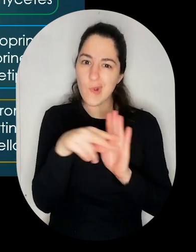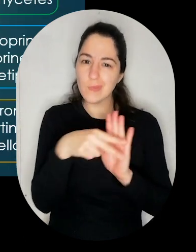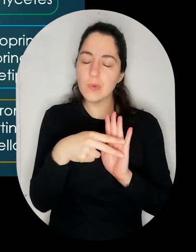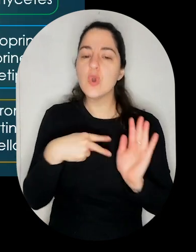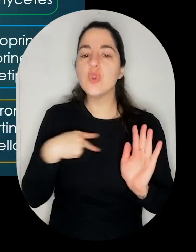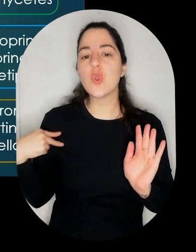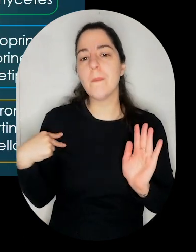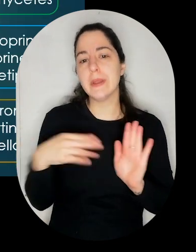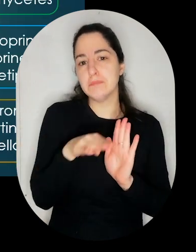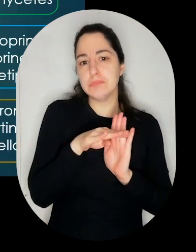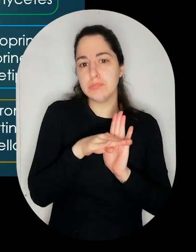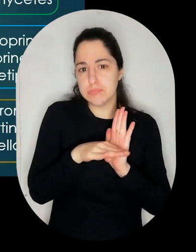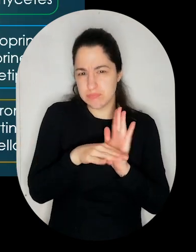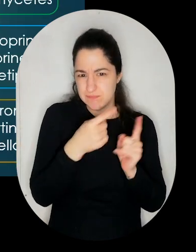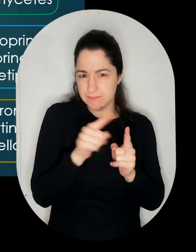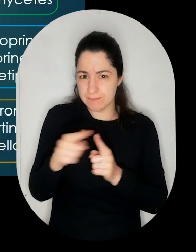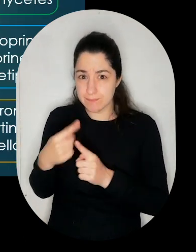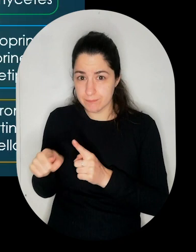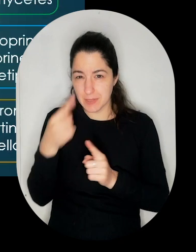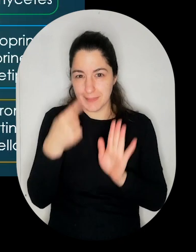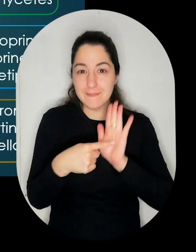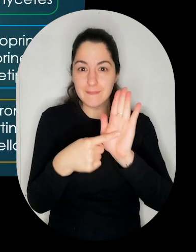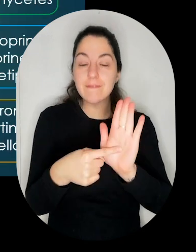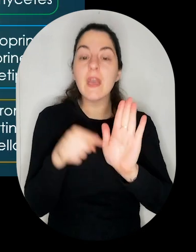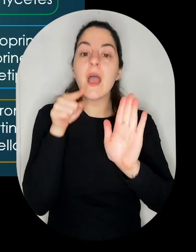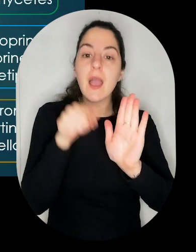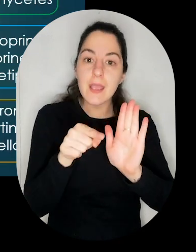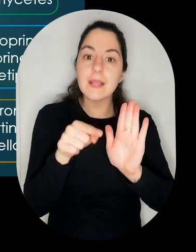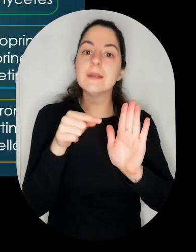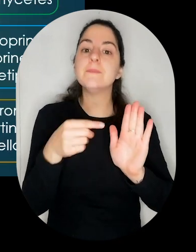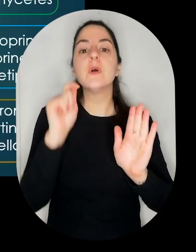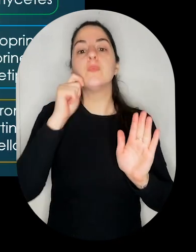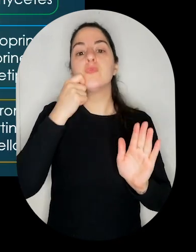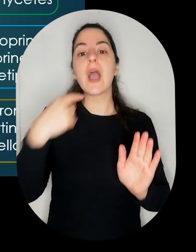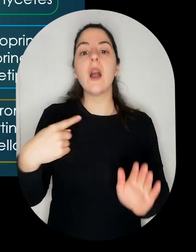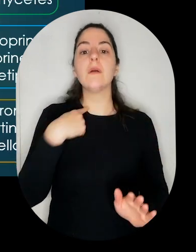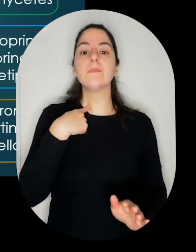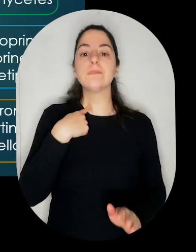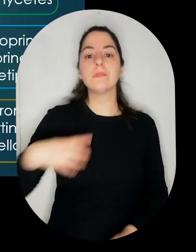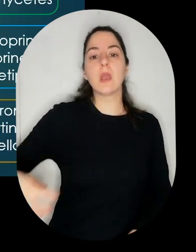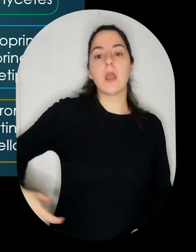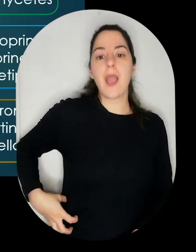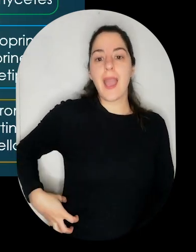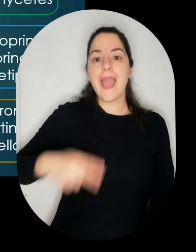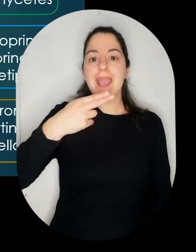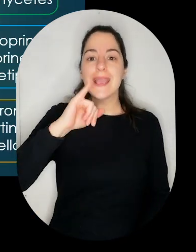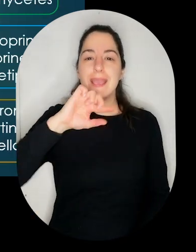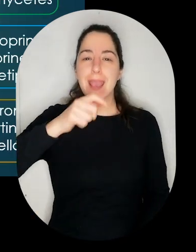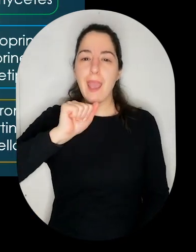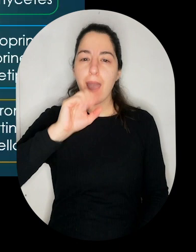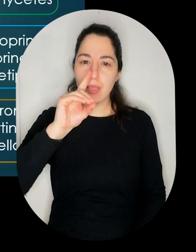del subgrupo orellánico, ya que contienen una toxina llamada orellanina, con una sobrecarga renal progresiva que puede durar una